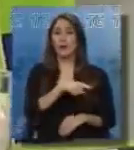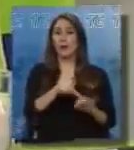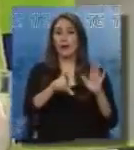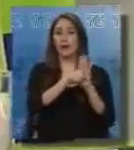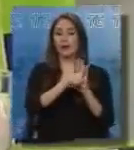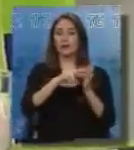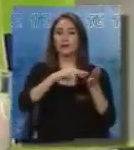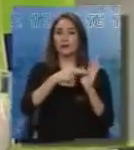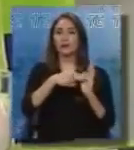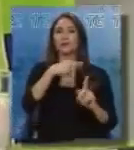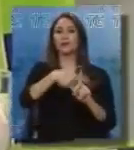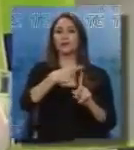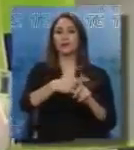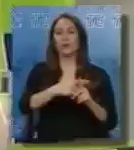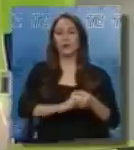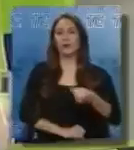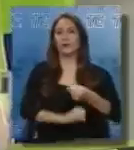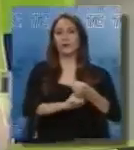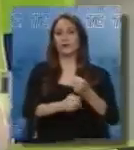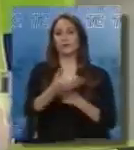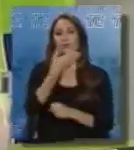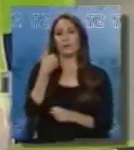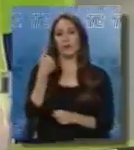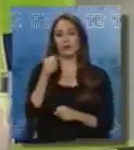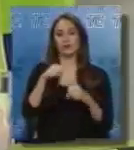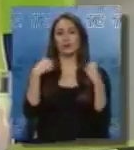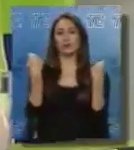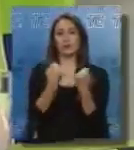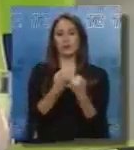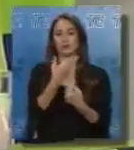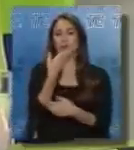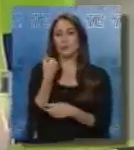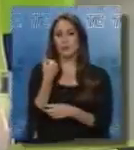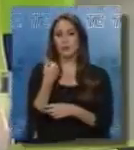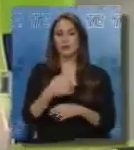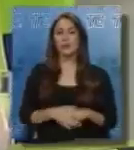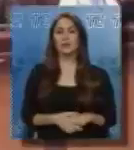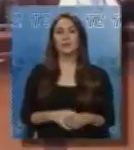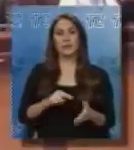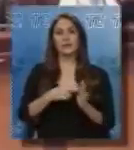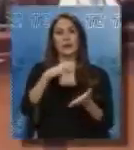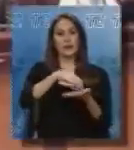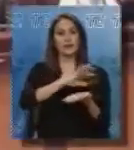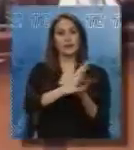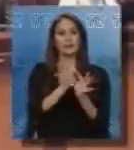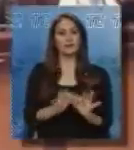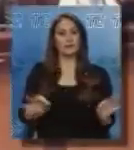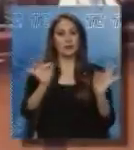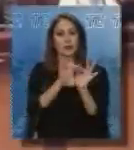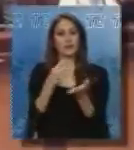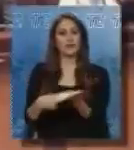que aportan a una mayor justicia social en el país no se traten en la Asamblea. Son